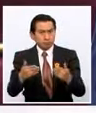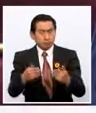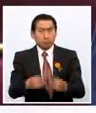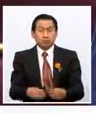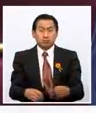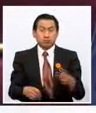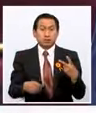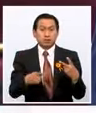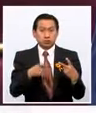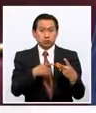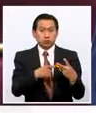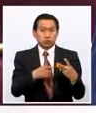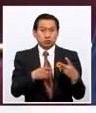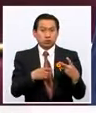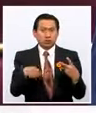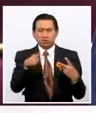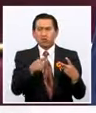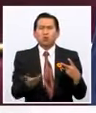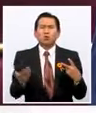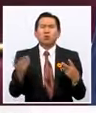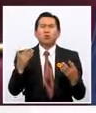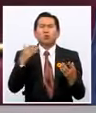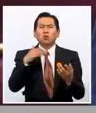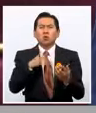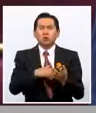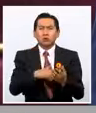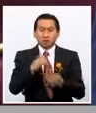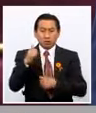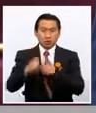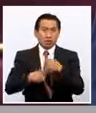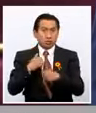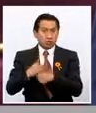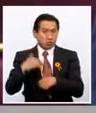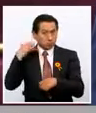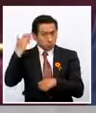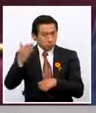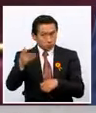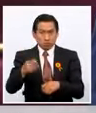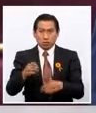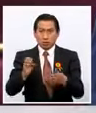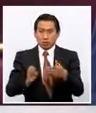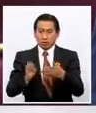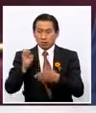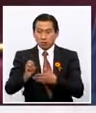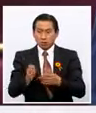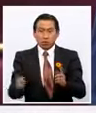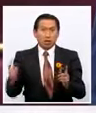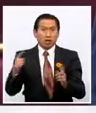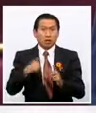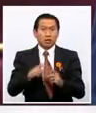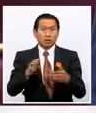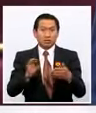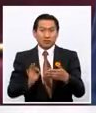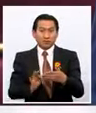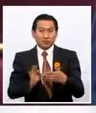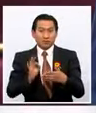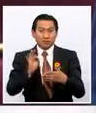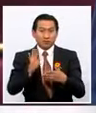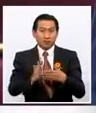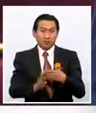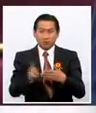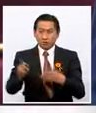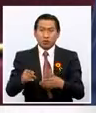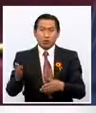lugar a repetir el año siguiente entre el mes de enero y febrero la entrega del bono